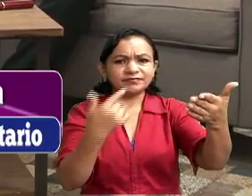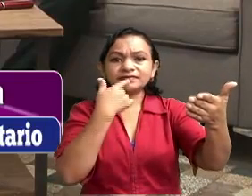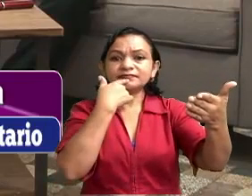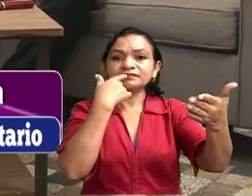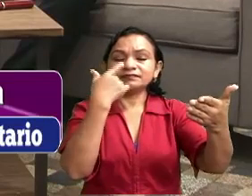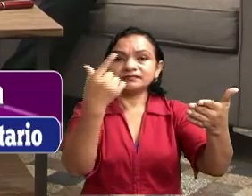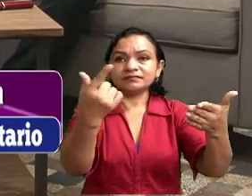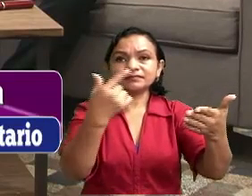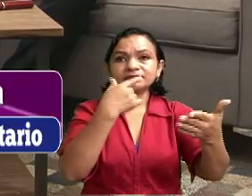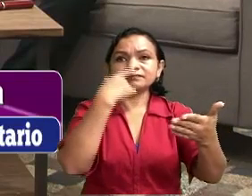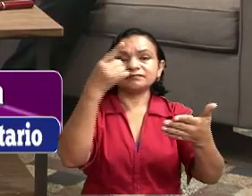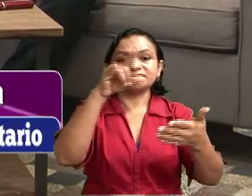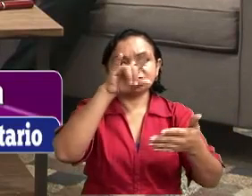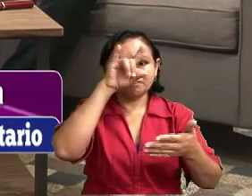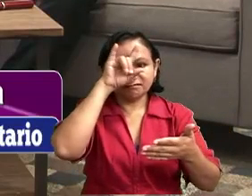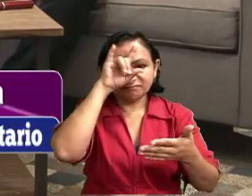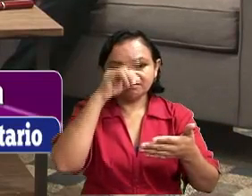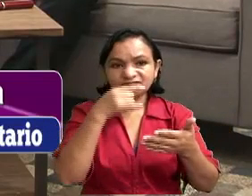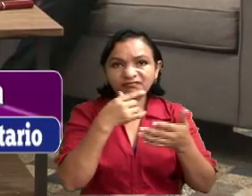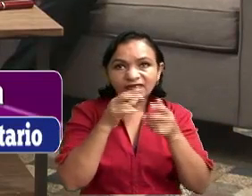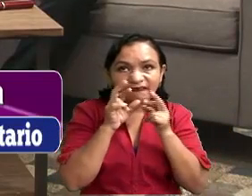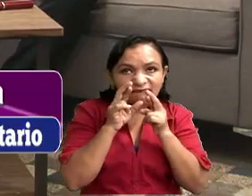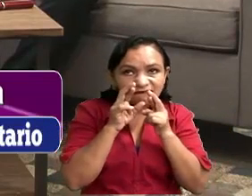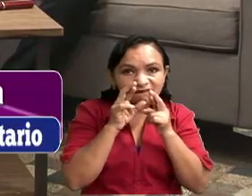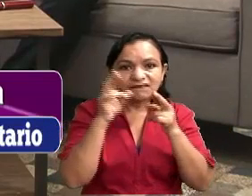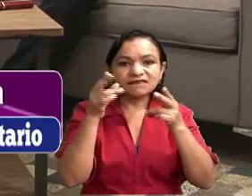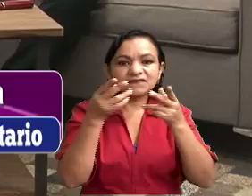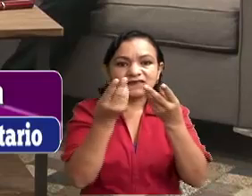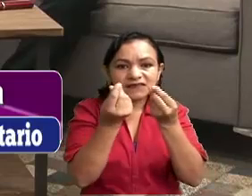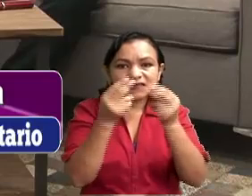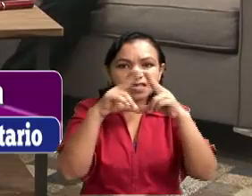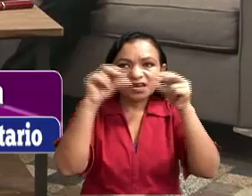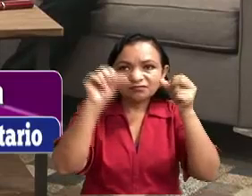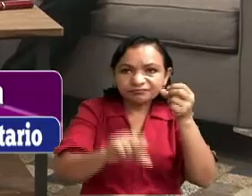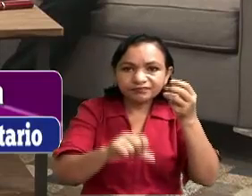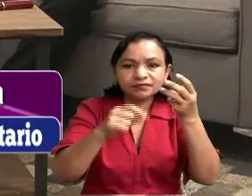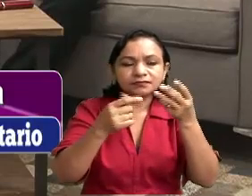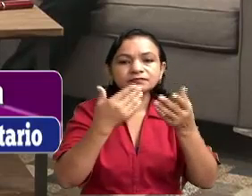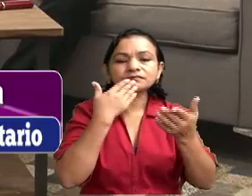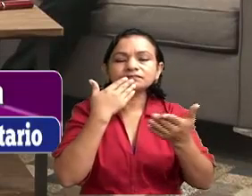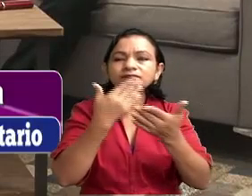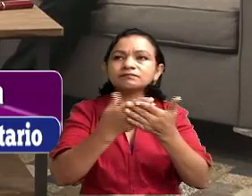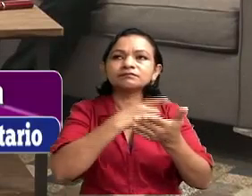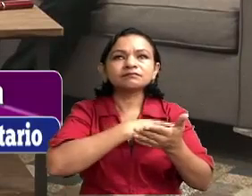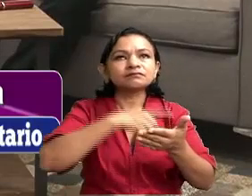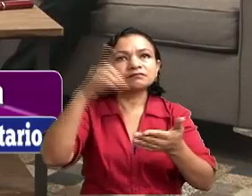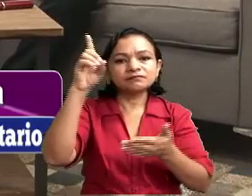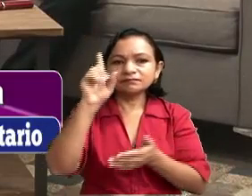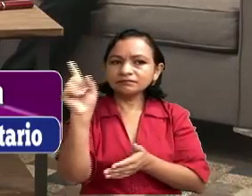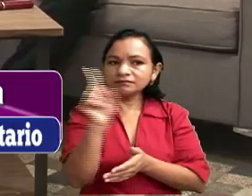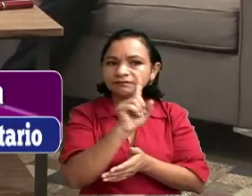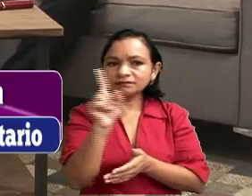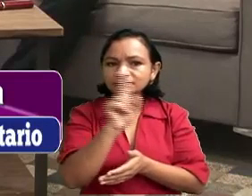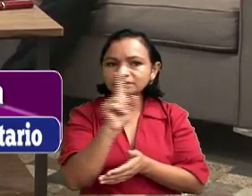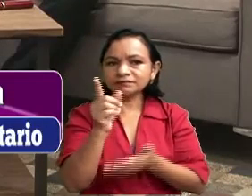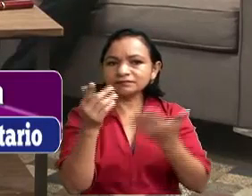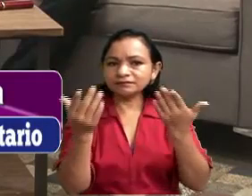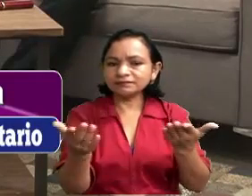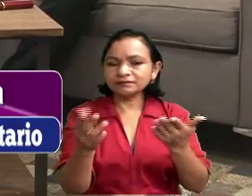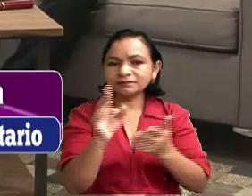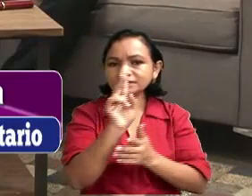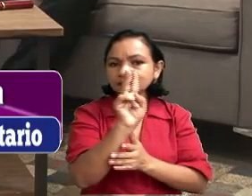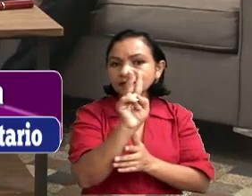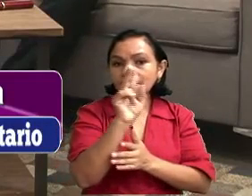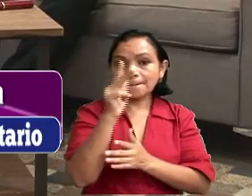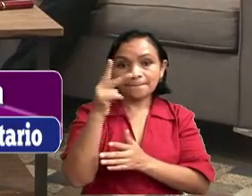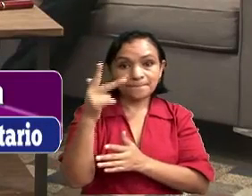pidiéndole al diablo que la economía se destruye, pero gracias a Dios no es así. Adelante. Mira, tiene el espacio. Al 28